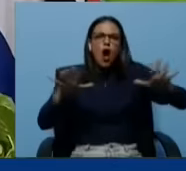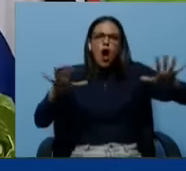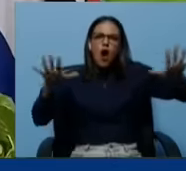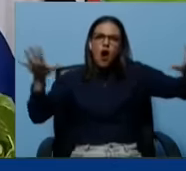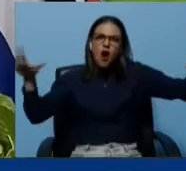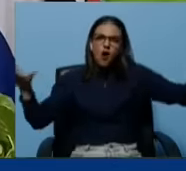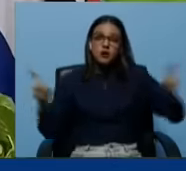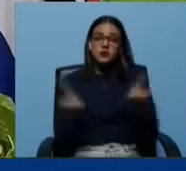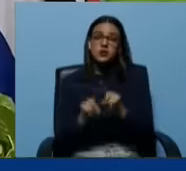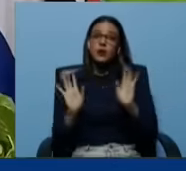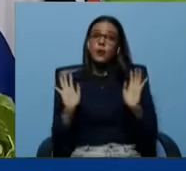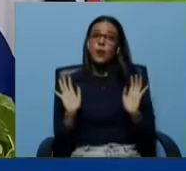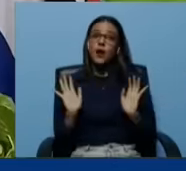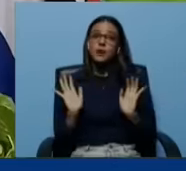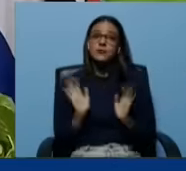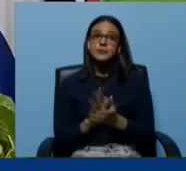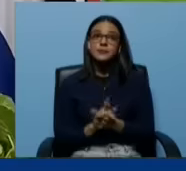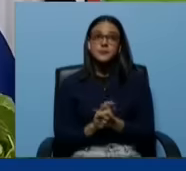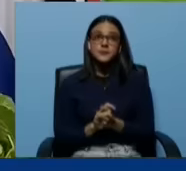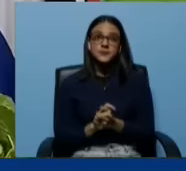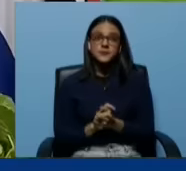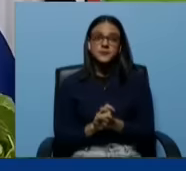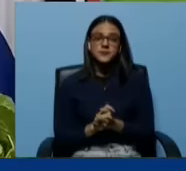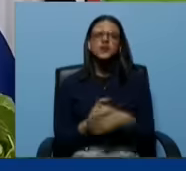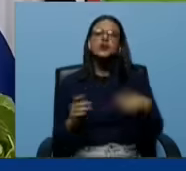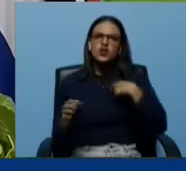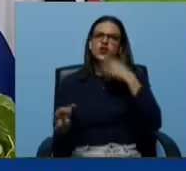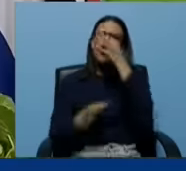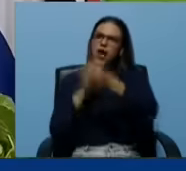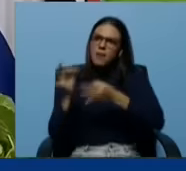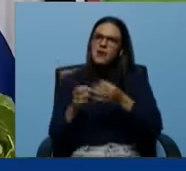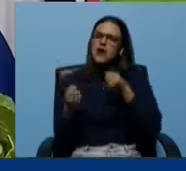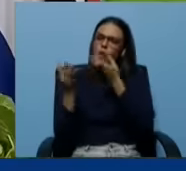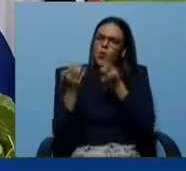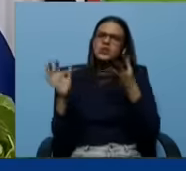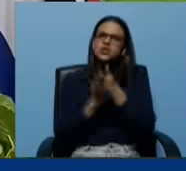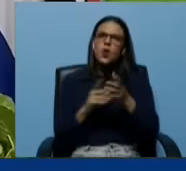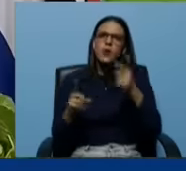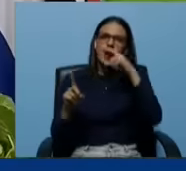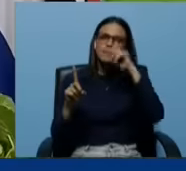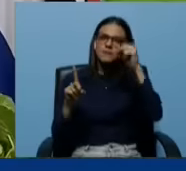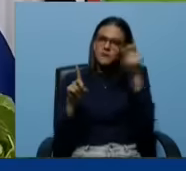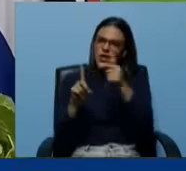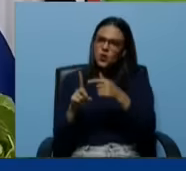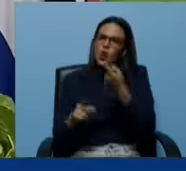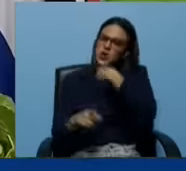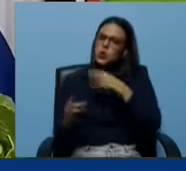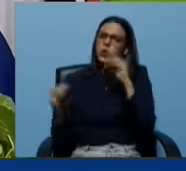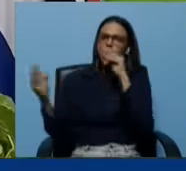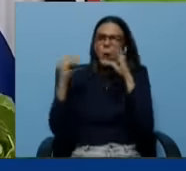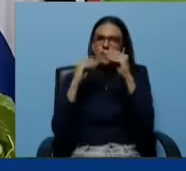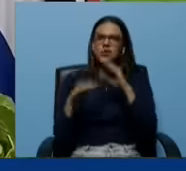Yo le comentaba a Nicolás un día que cuando nosotros estábamos